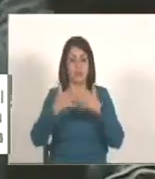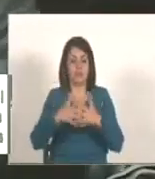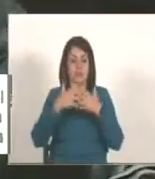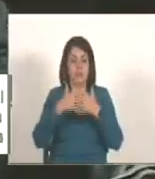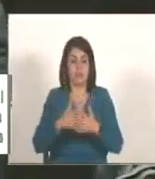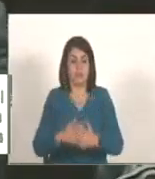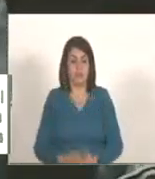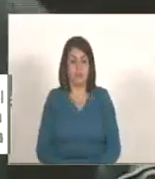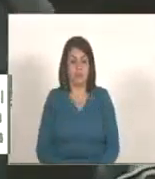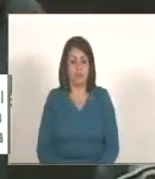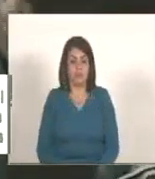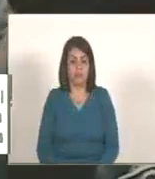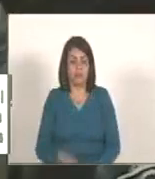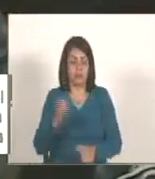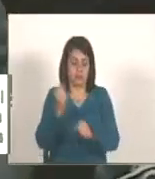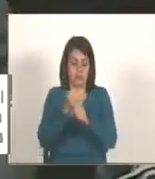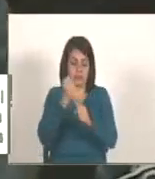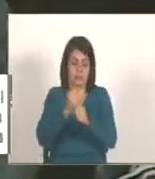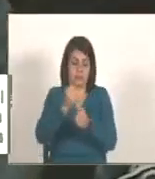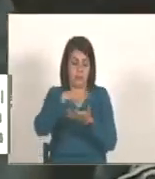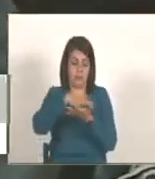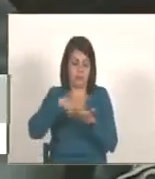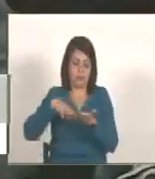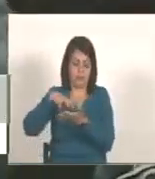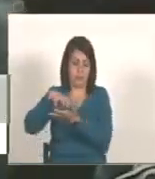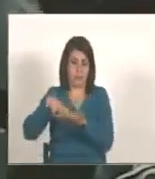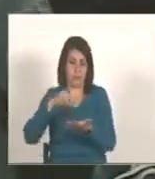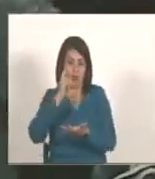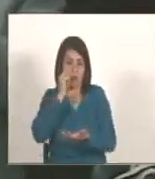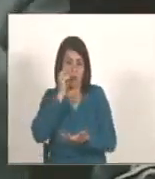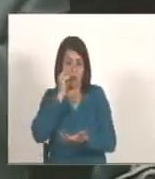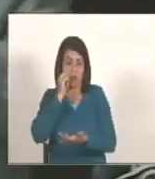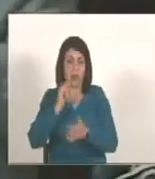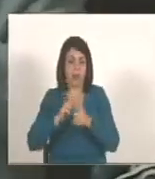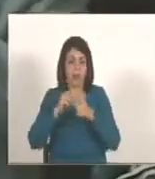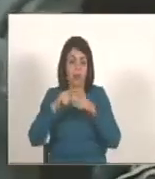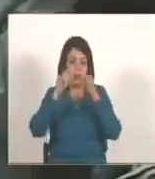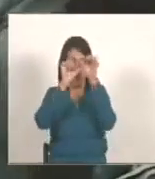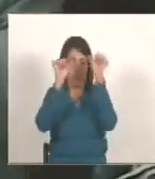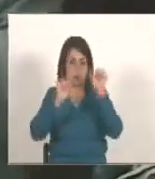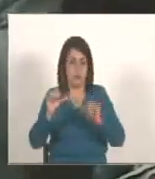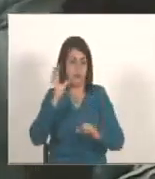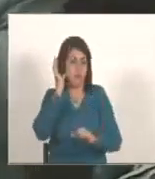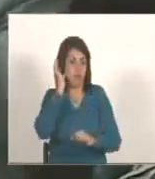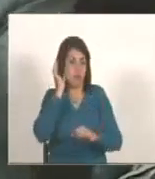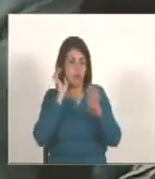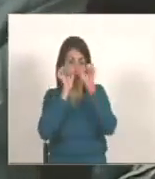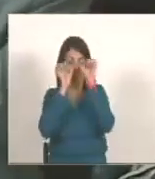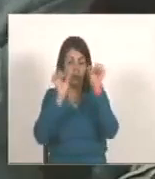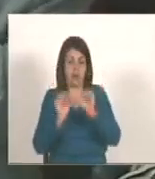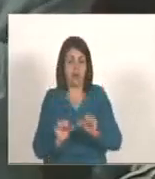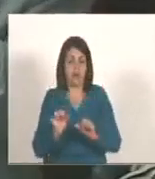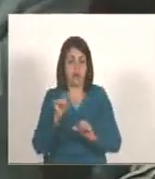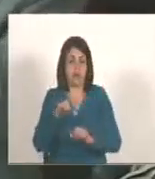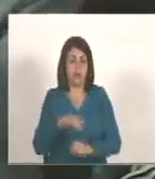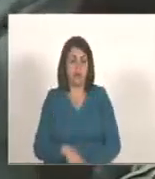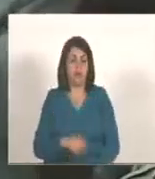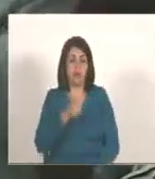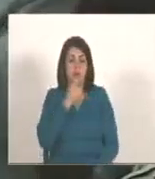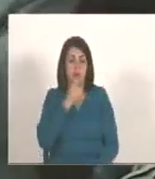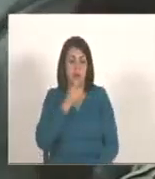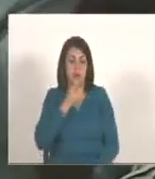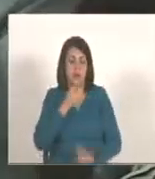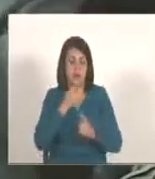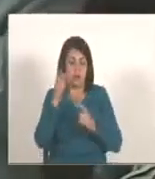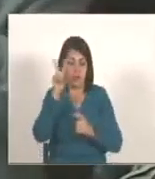industrialistas, campesinos, hombres de las artes, mujeres de las artes,